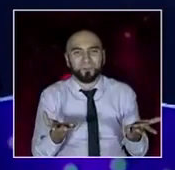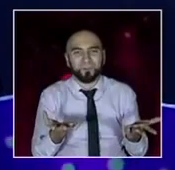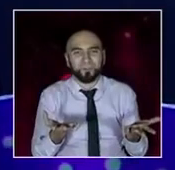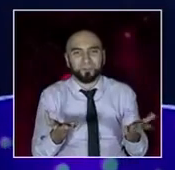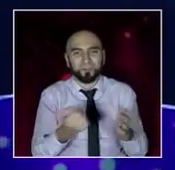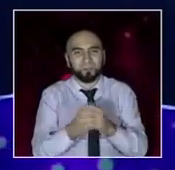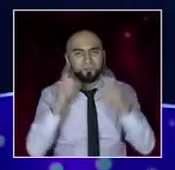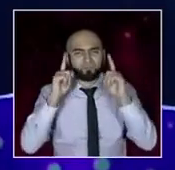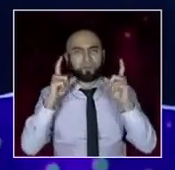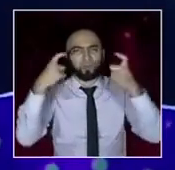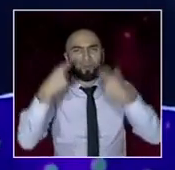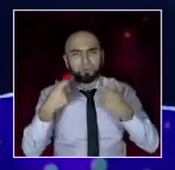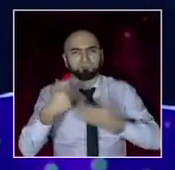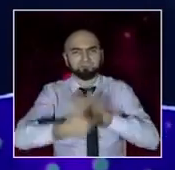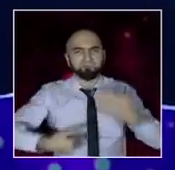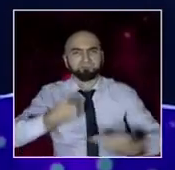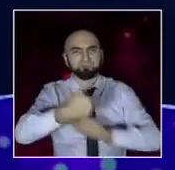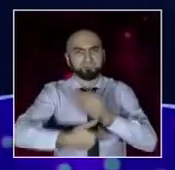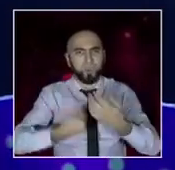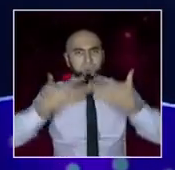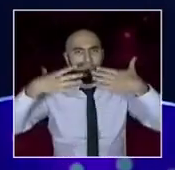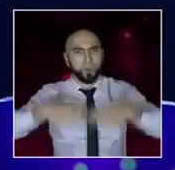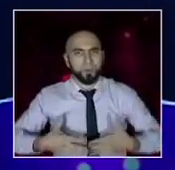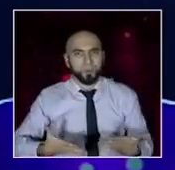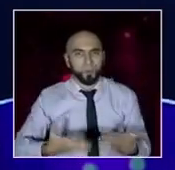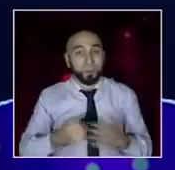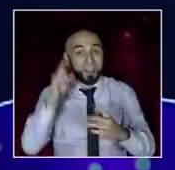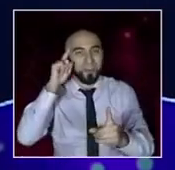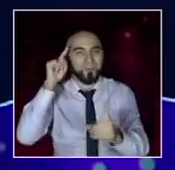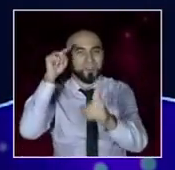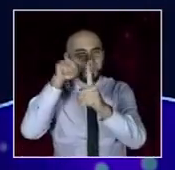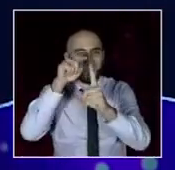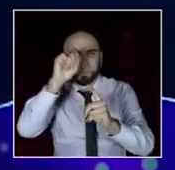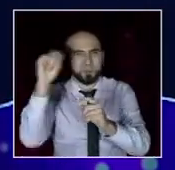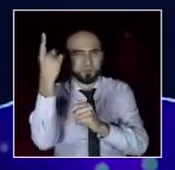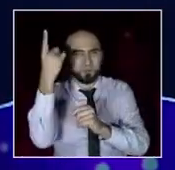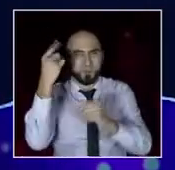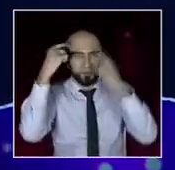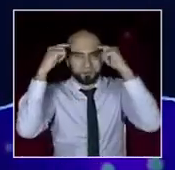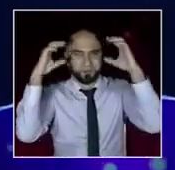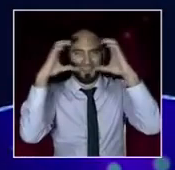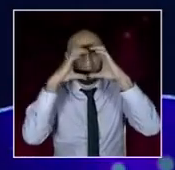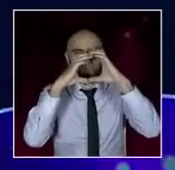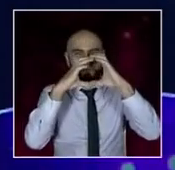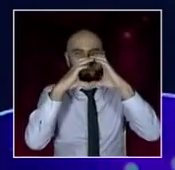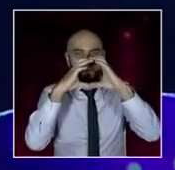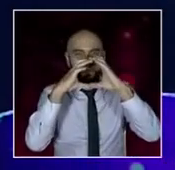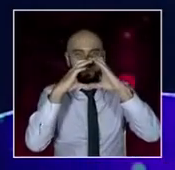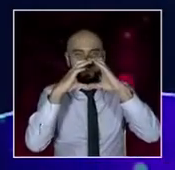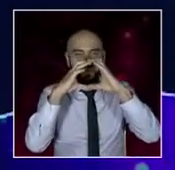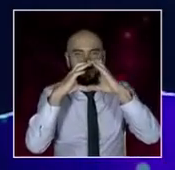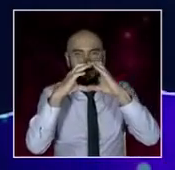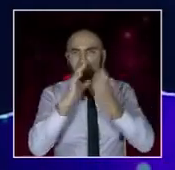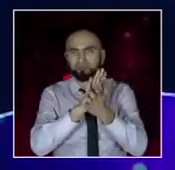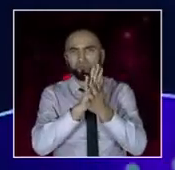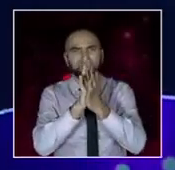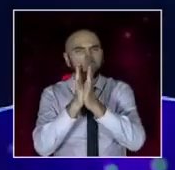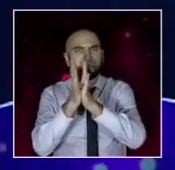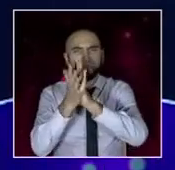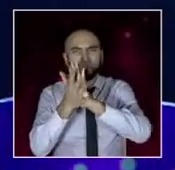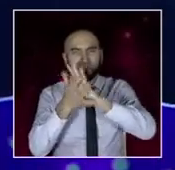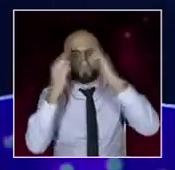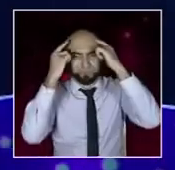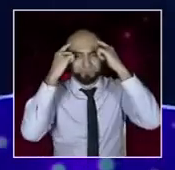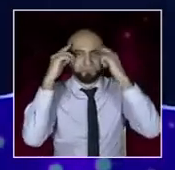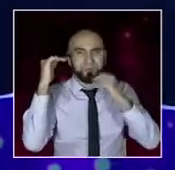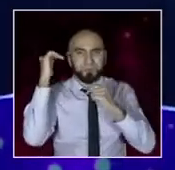la fisiología del cuerpo. Ese es el objetivo principal del cerebro. Todo se deriva de esto. Esta